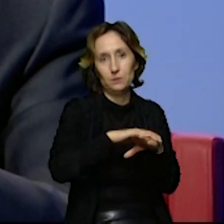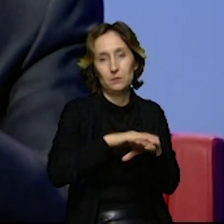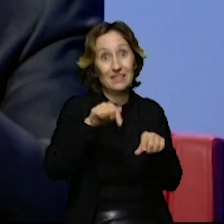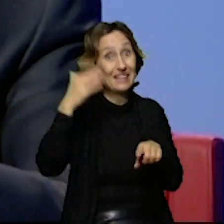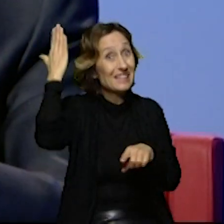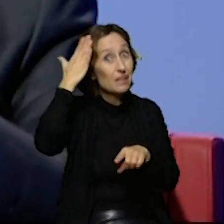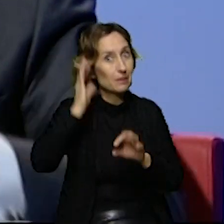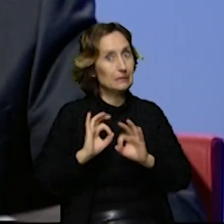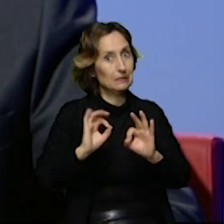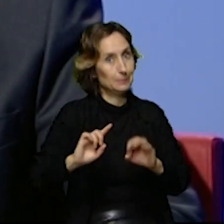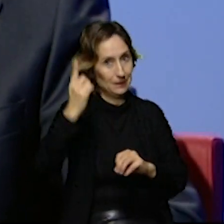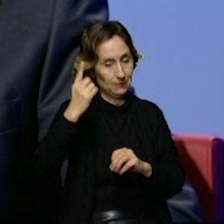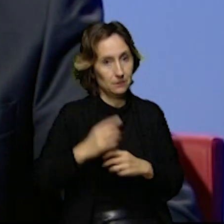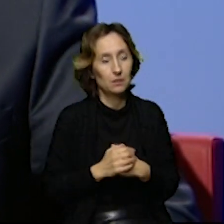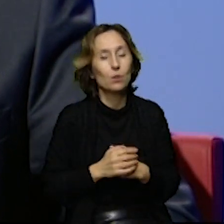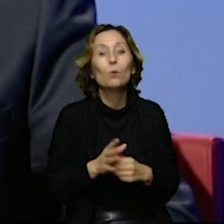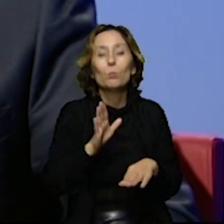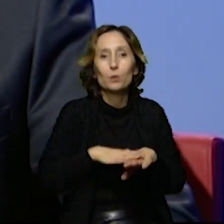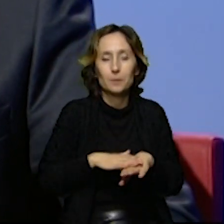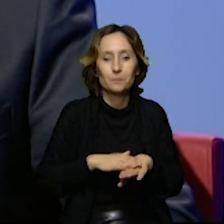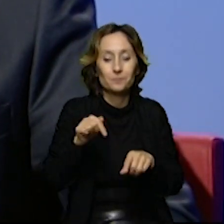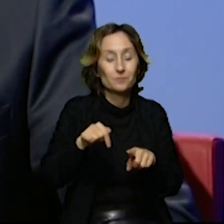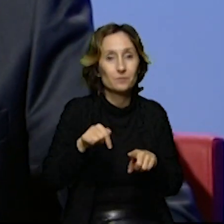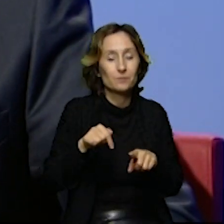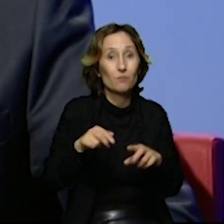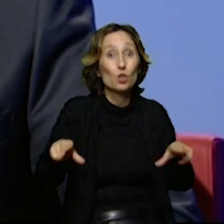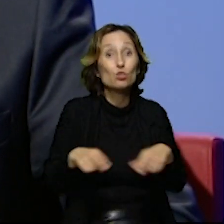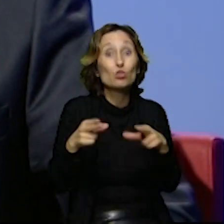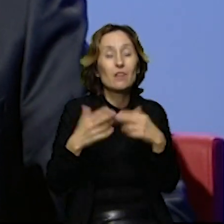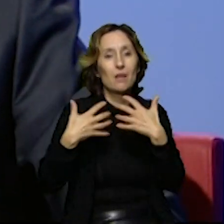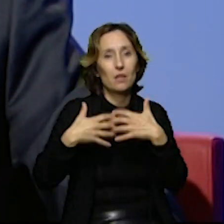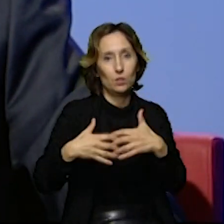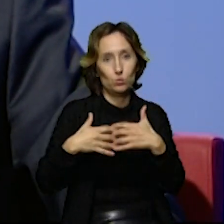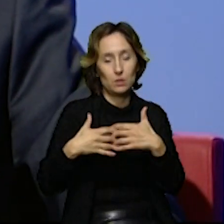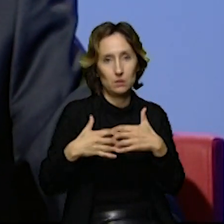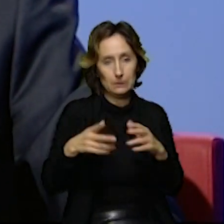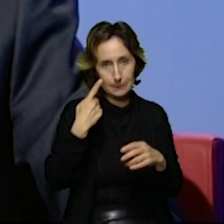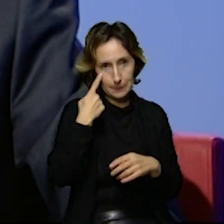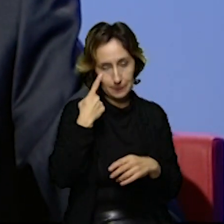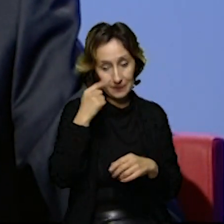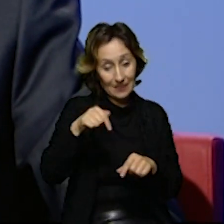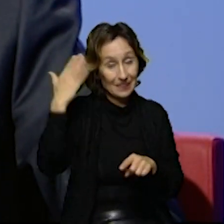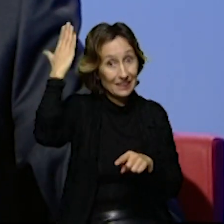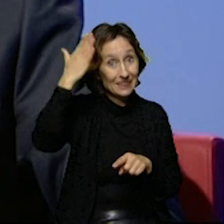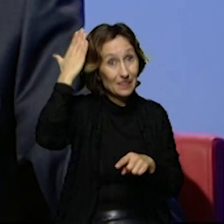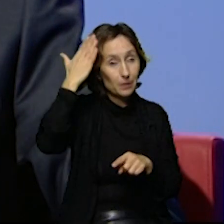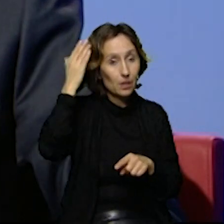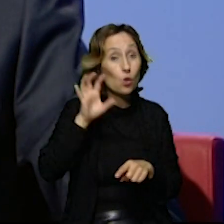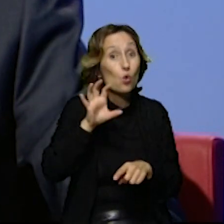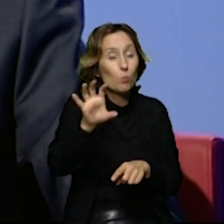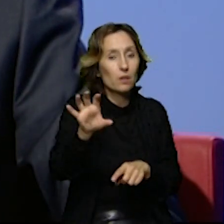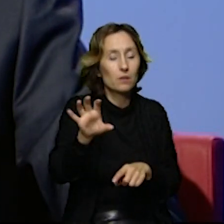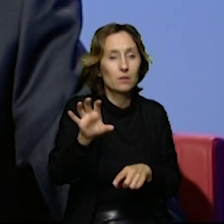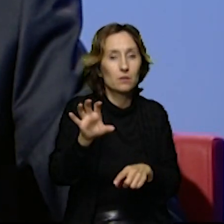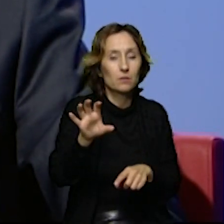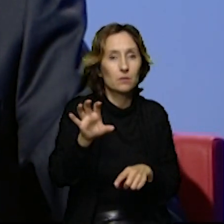en Navarra especialmente. ¿Por qué? Porque Navarra es una sociedad industrial. Tenga en cuenta que Navarra es la comunidad que